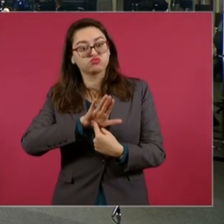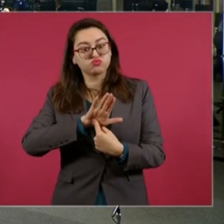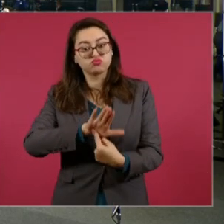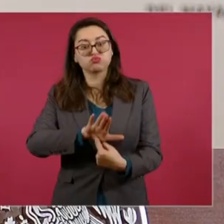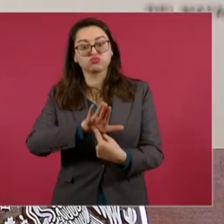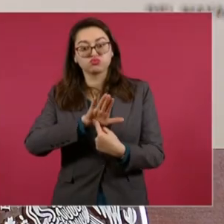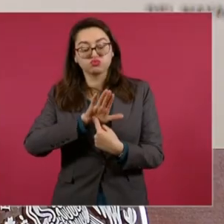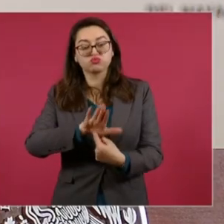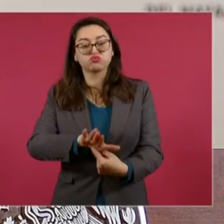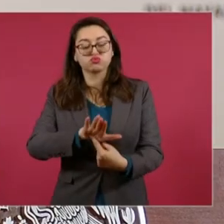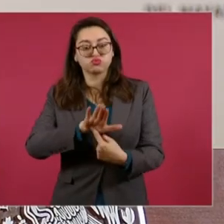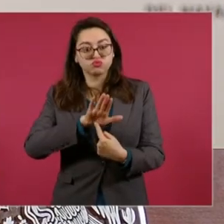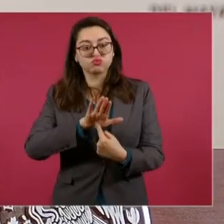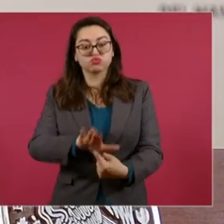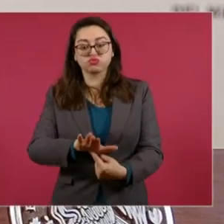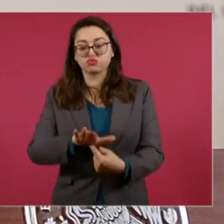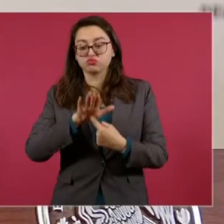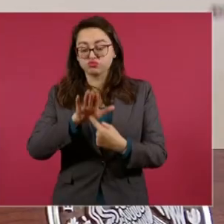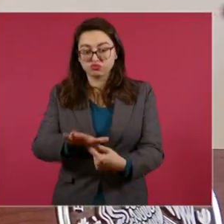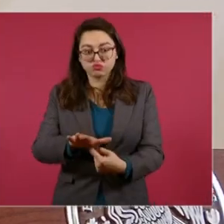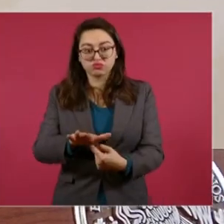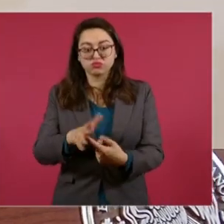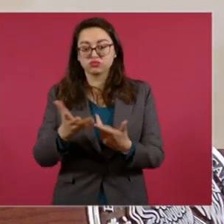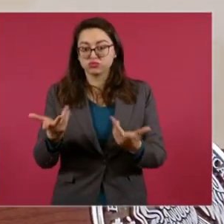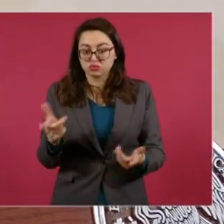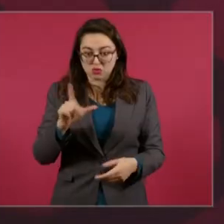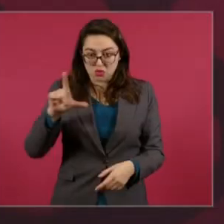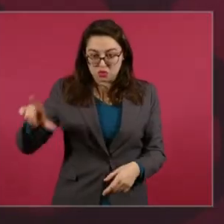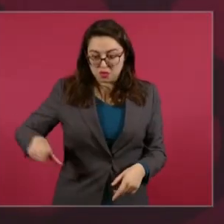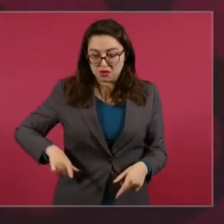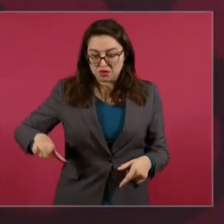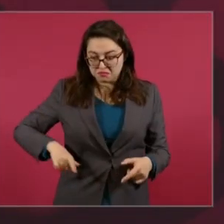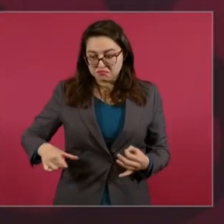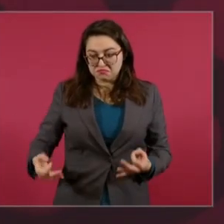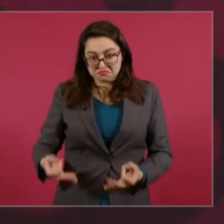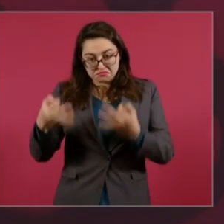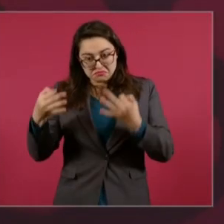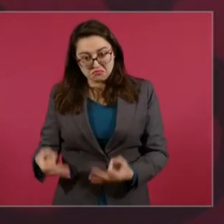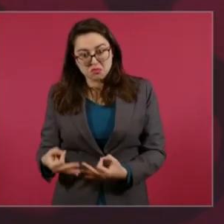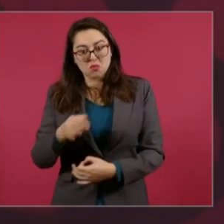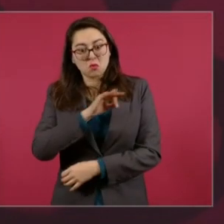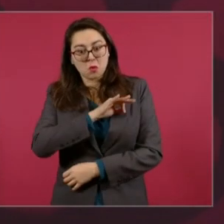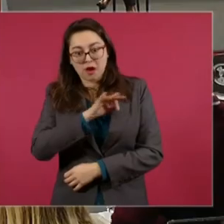que se puede hacer un gobierno distinto,